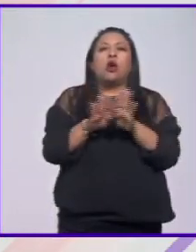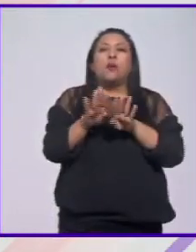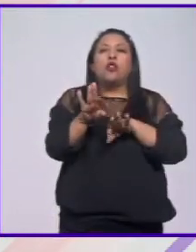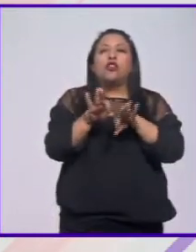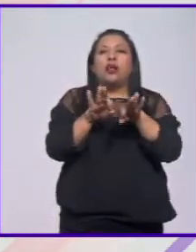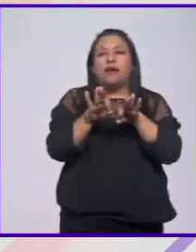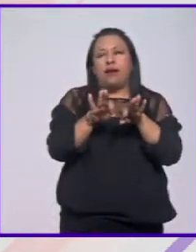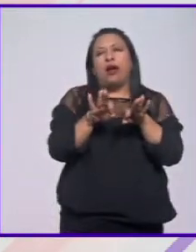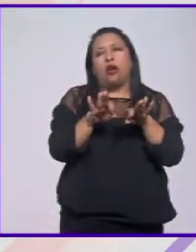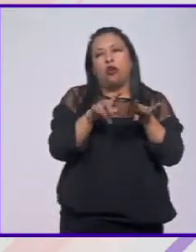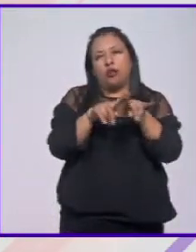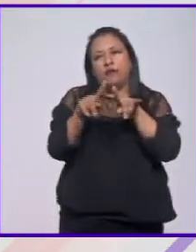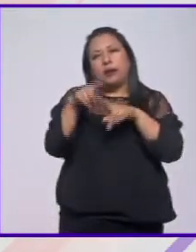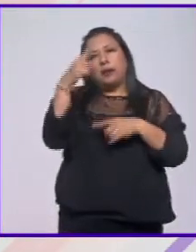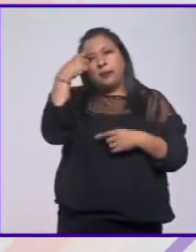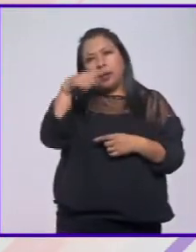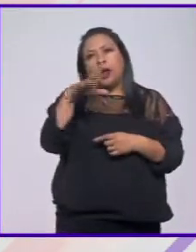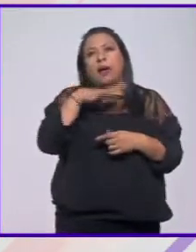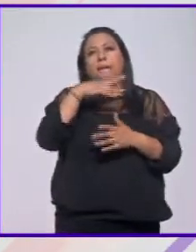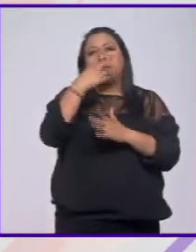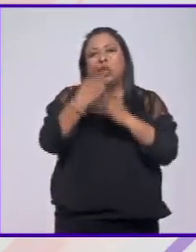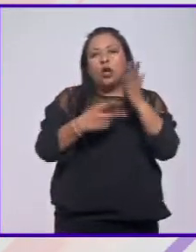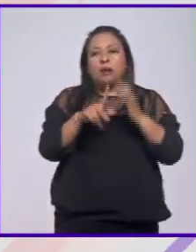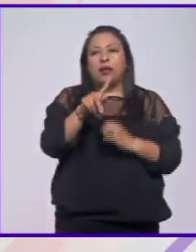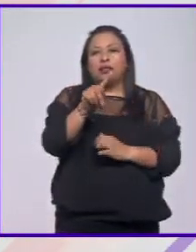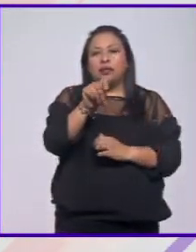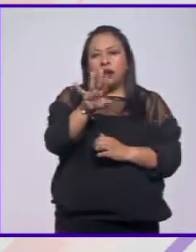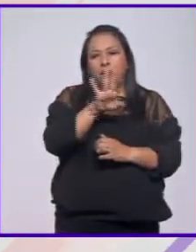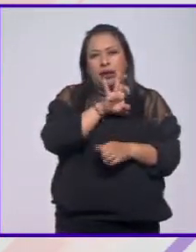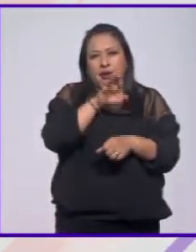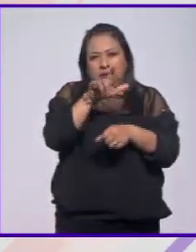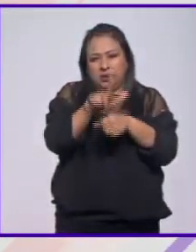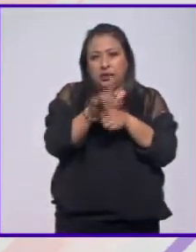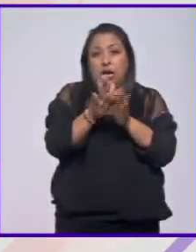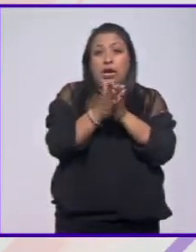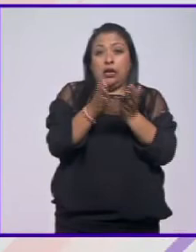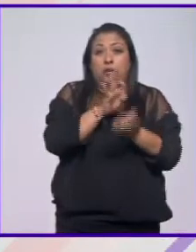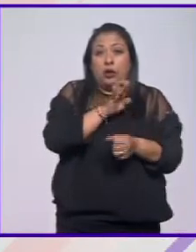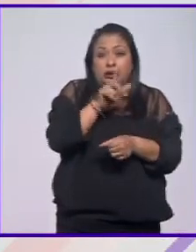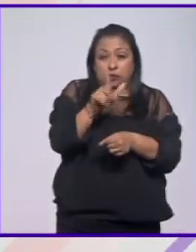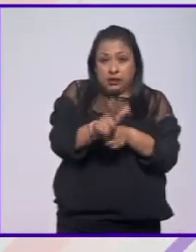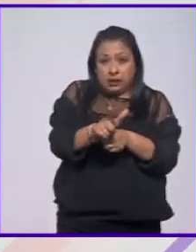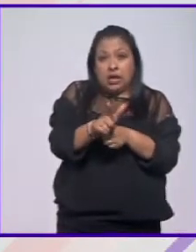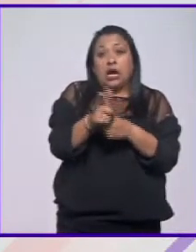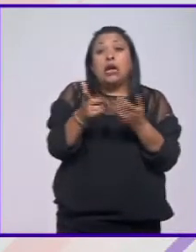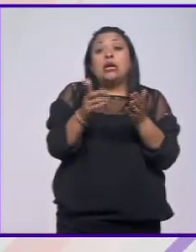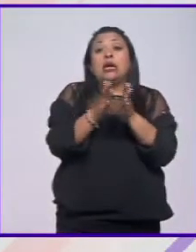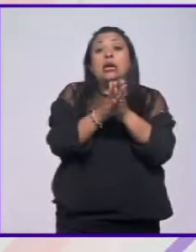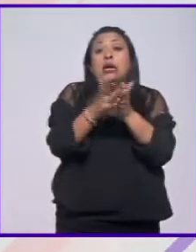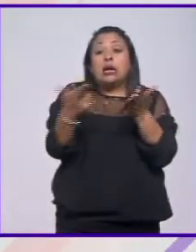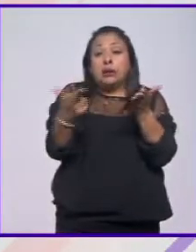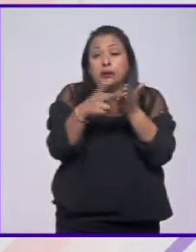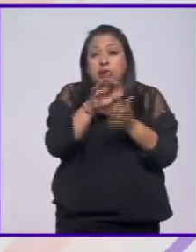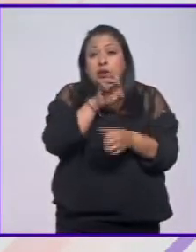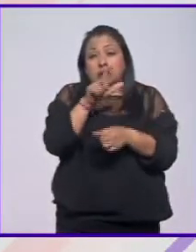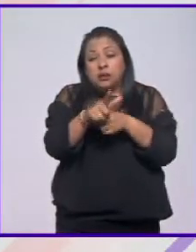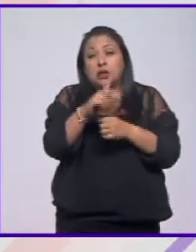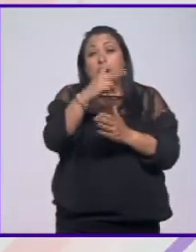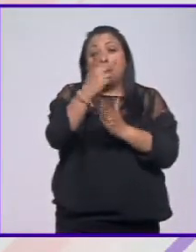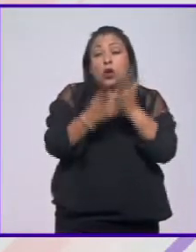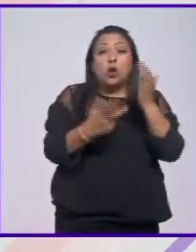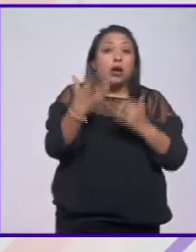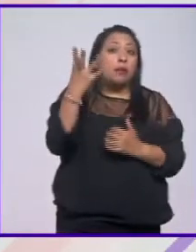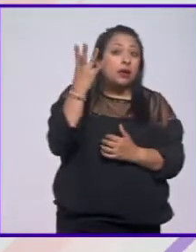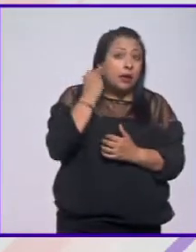trabajo multidisciplinario en llevar a programas de televisión especializados, libros especializados, revistas especializadas, programas de